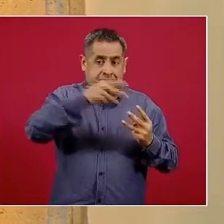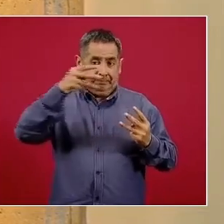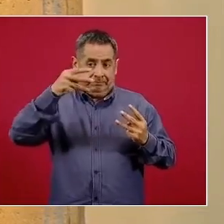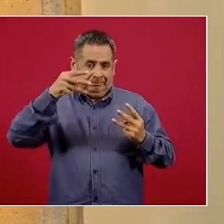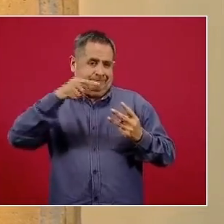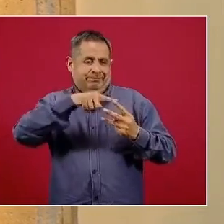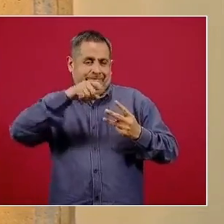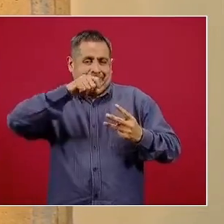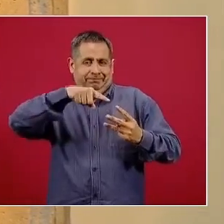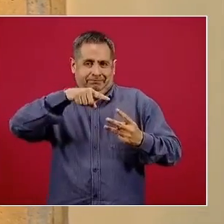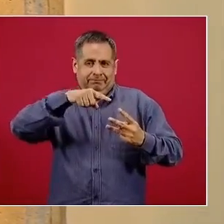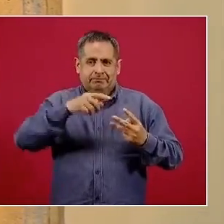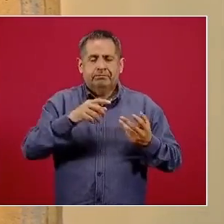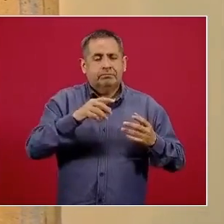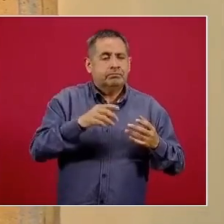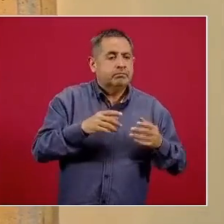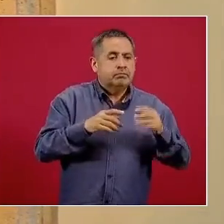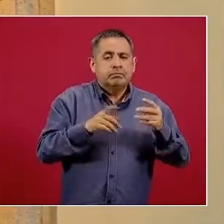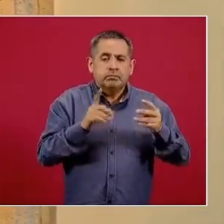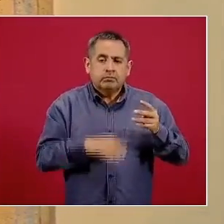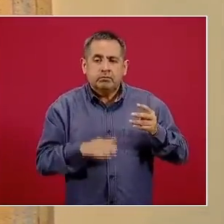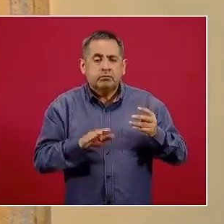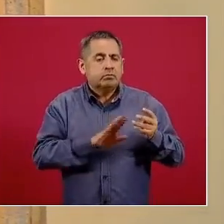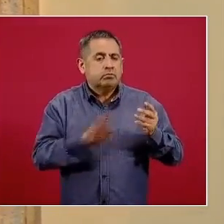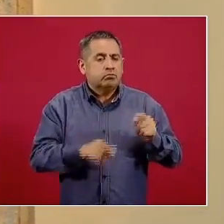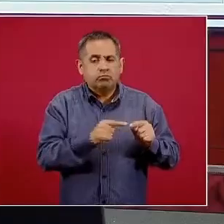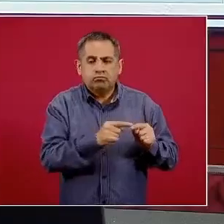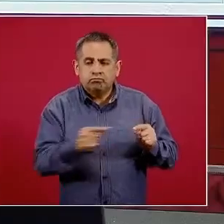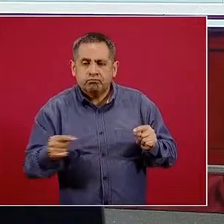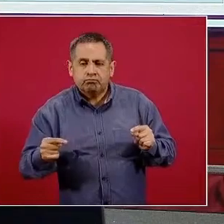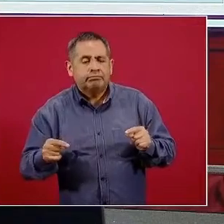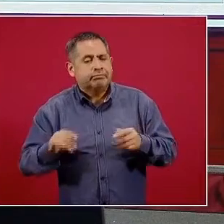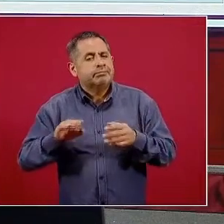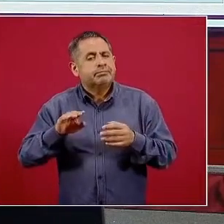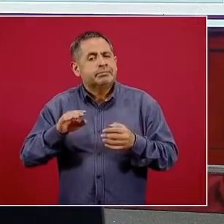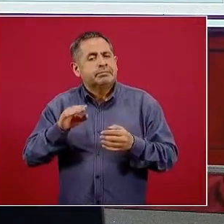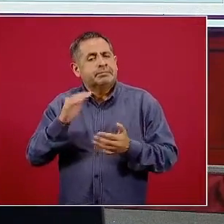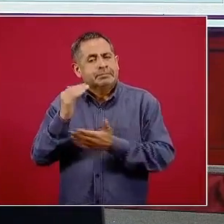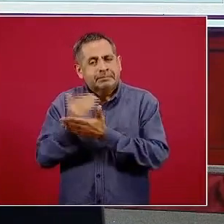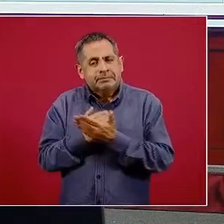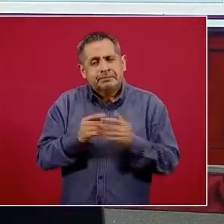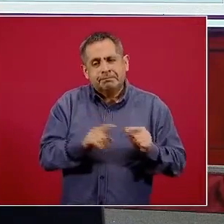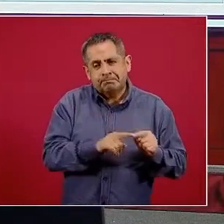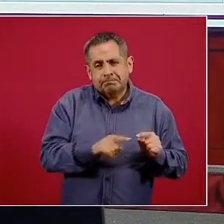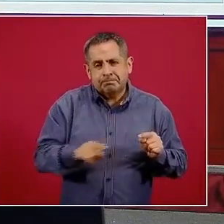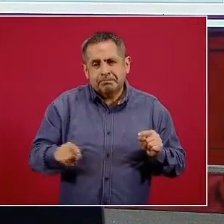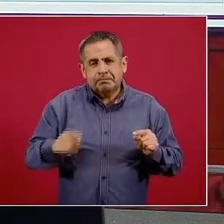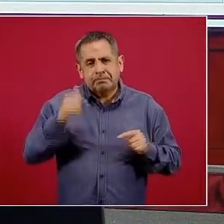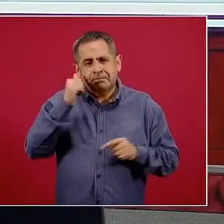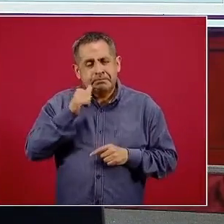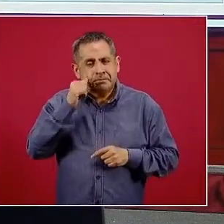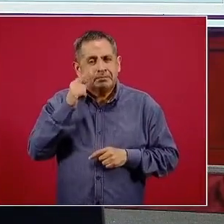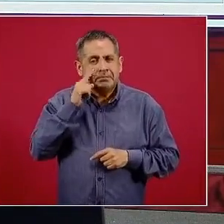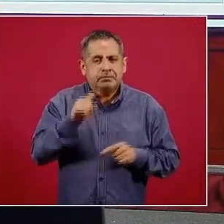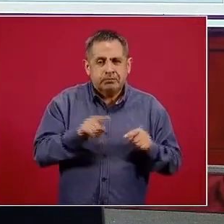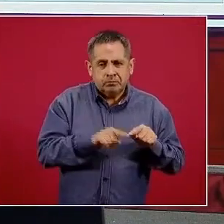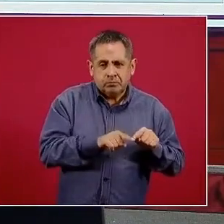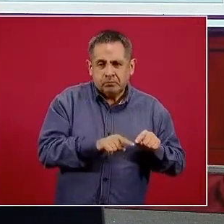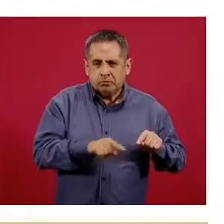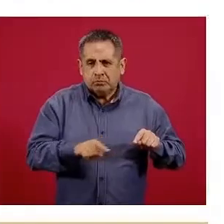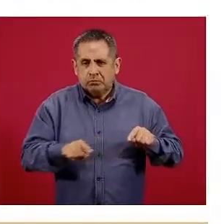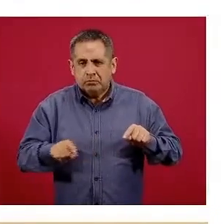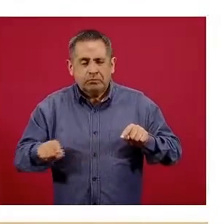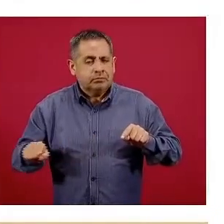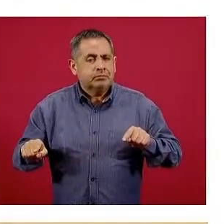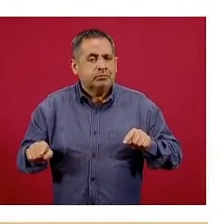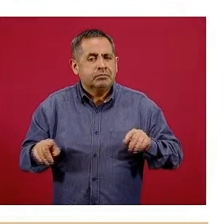nacional, solo que como las defunciones es una proporción mucho menor de los casos, siempre hemos visto cómo esta curva